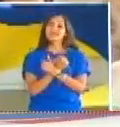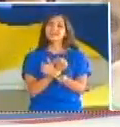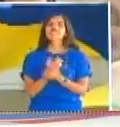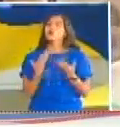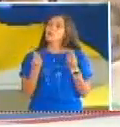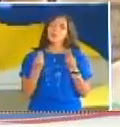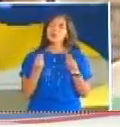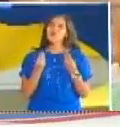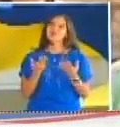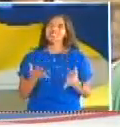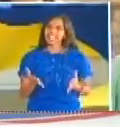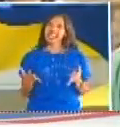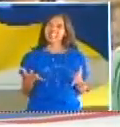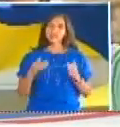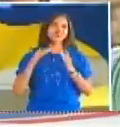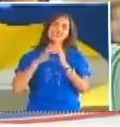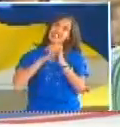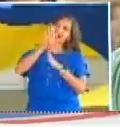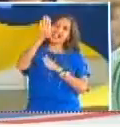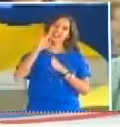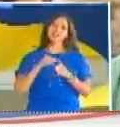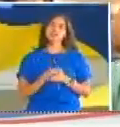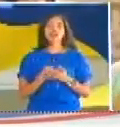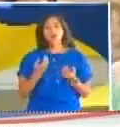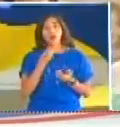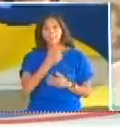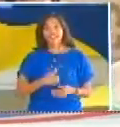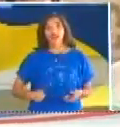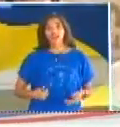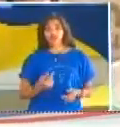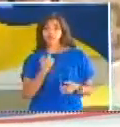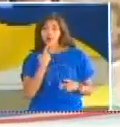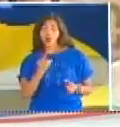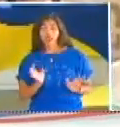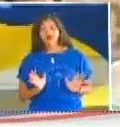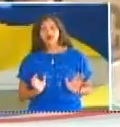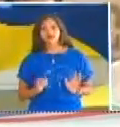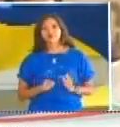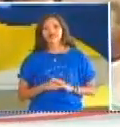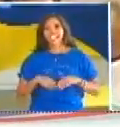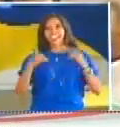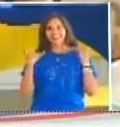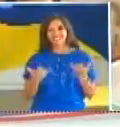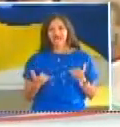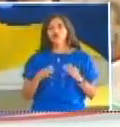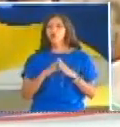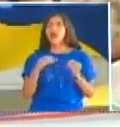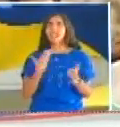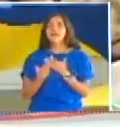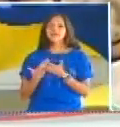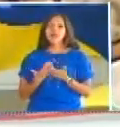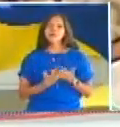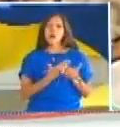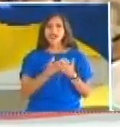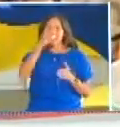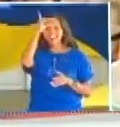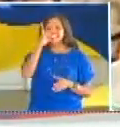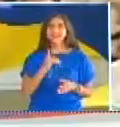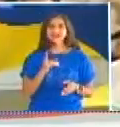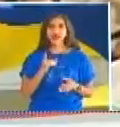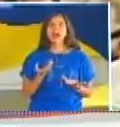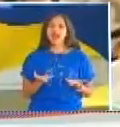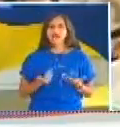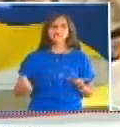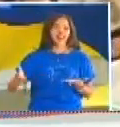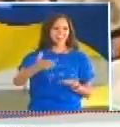da muchísimas ganas para salir adelante. Bueno, presidente, déjeme decirle que ya todas las propuestas en materia de discapacidad